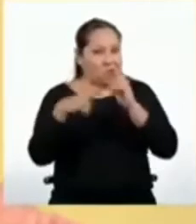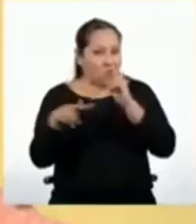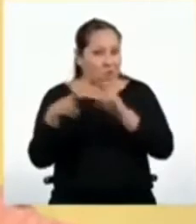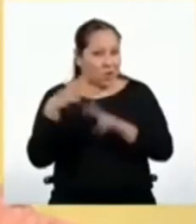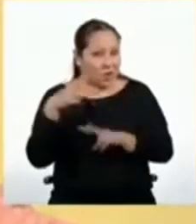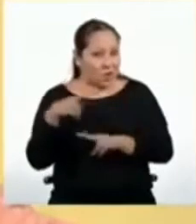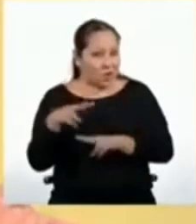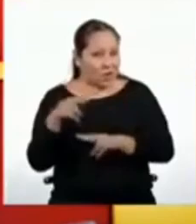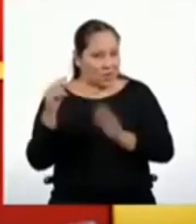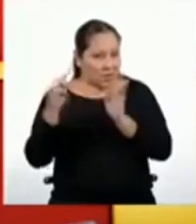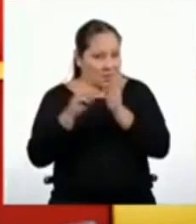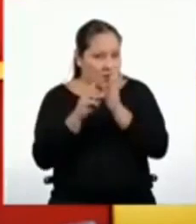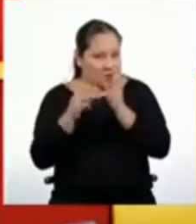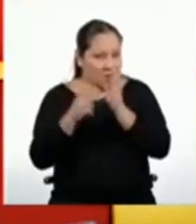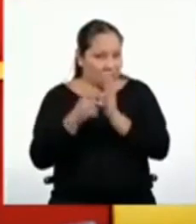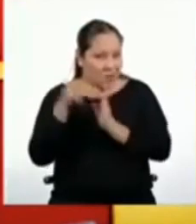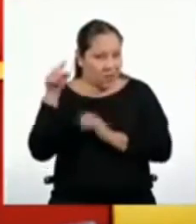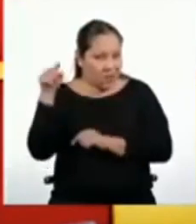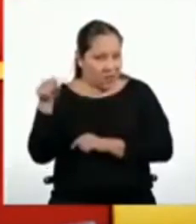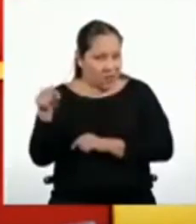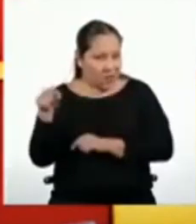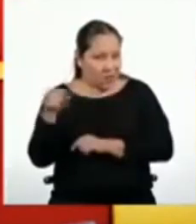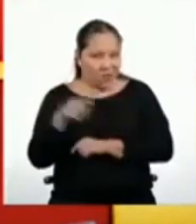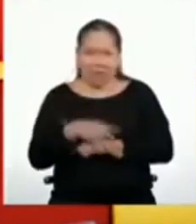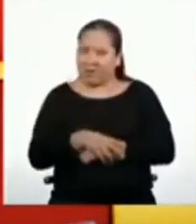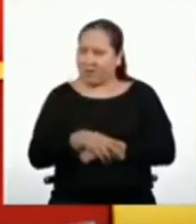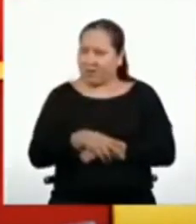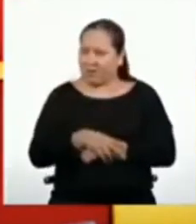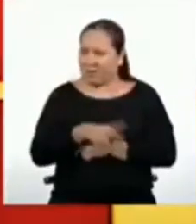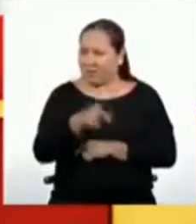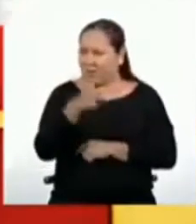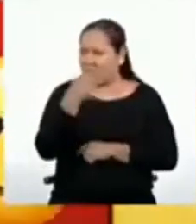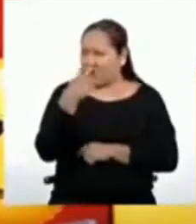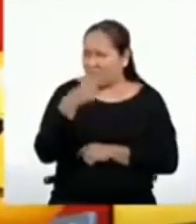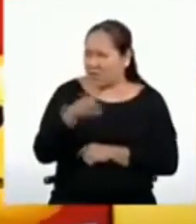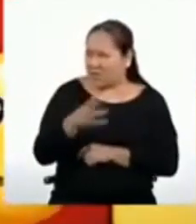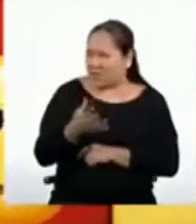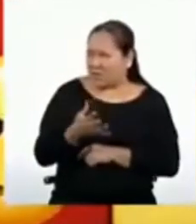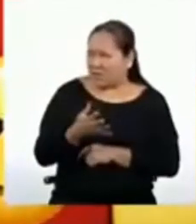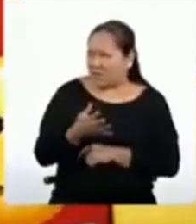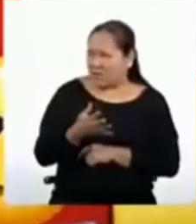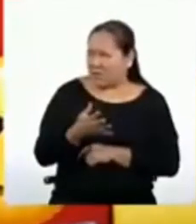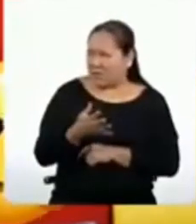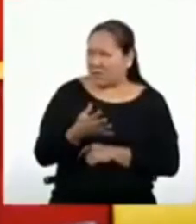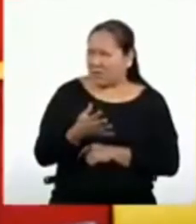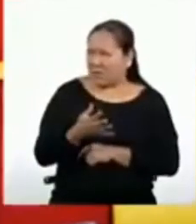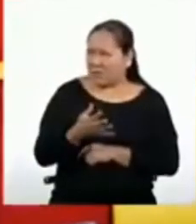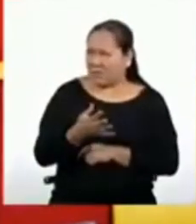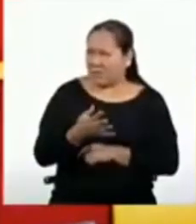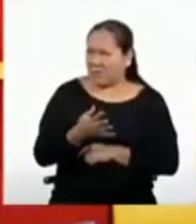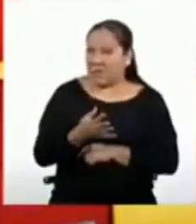de lo que es? ¿Ustedes la vieron?